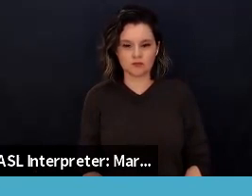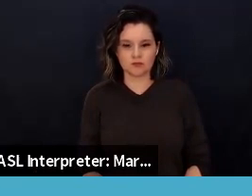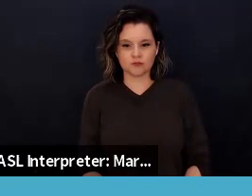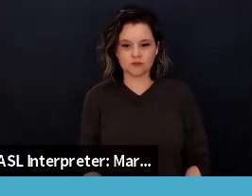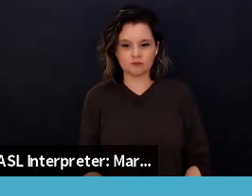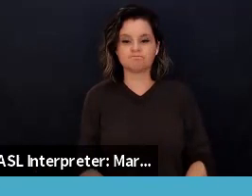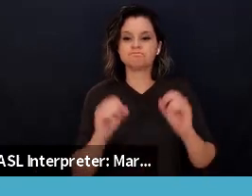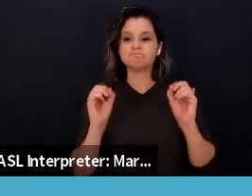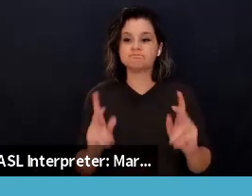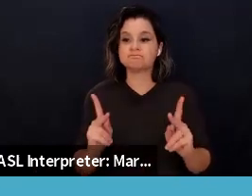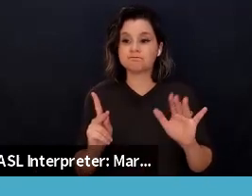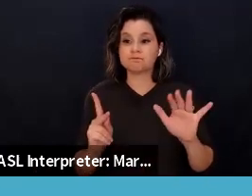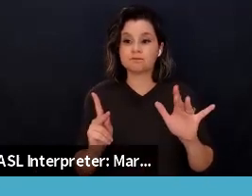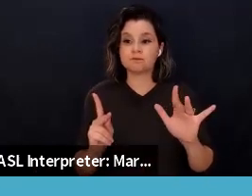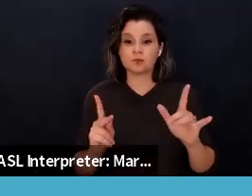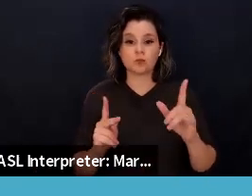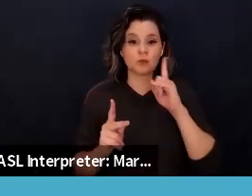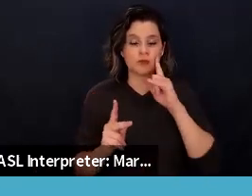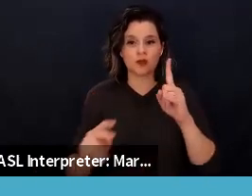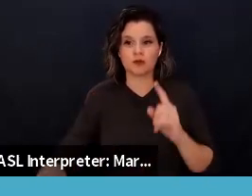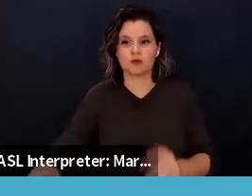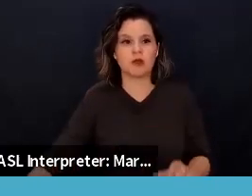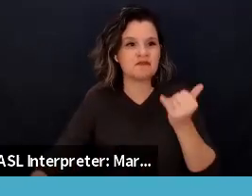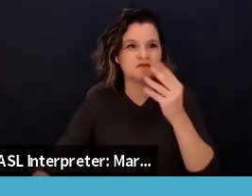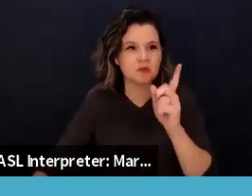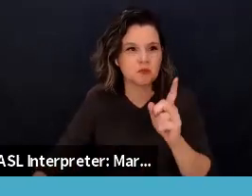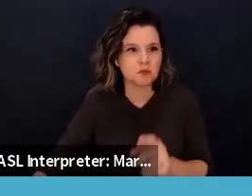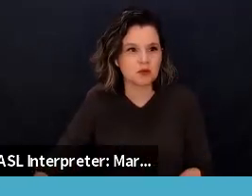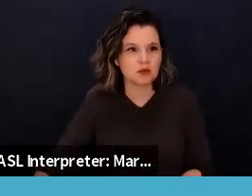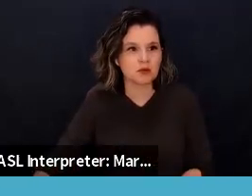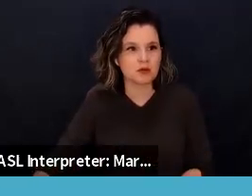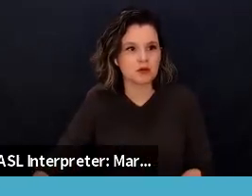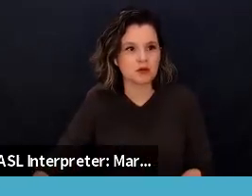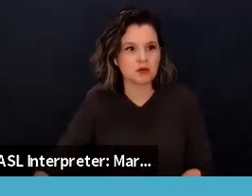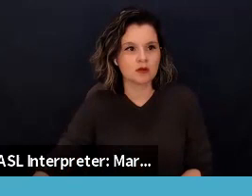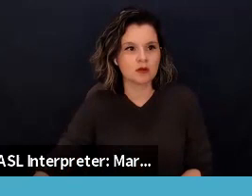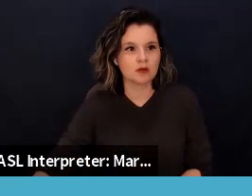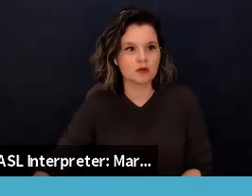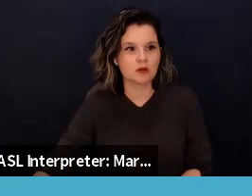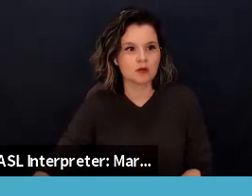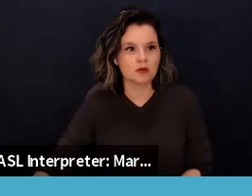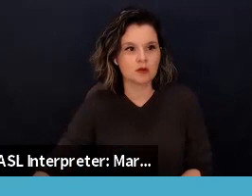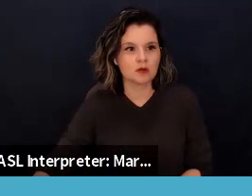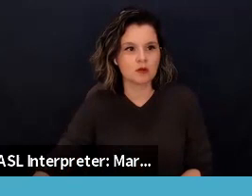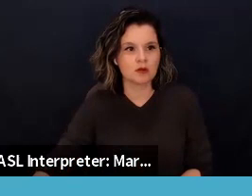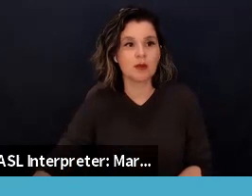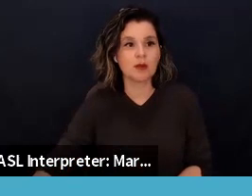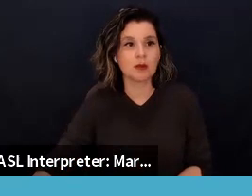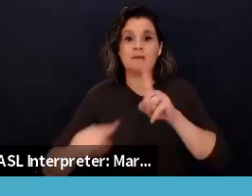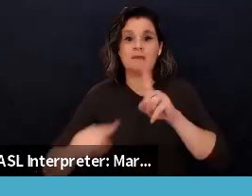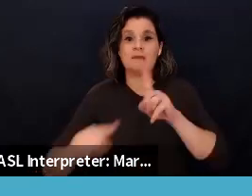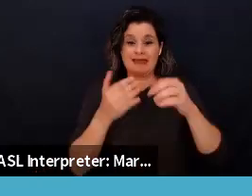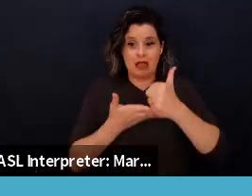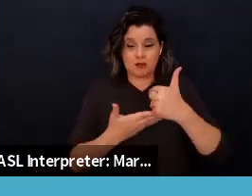Ok, voy a darles algunos segundos más, pero eso me ayuda a saber. En este momento